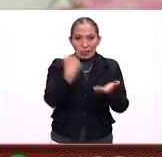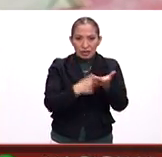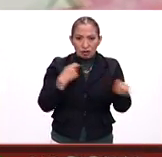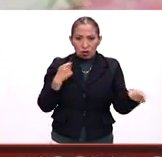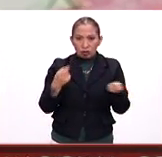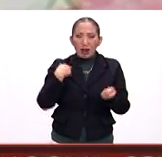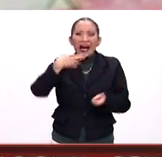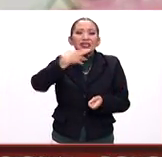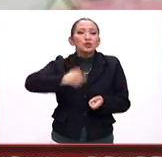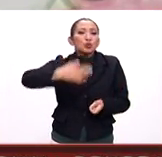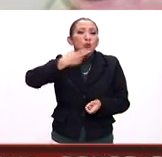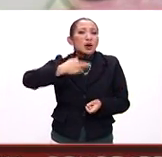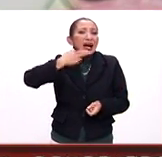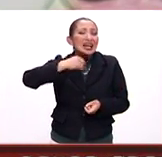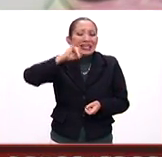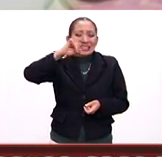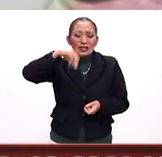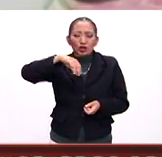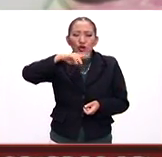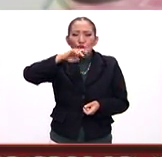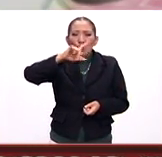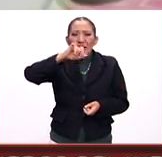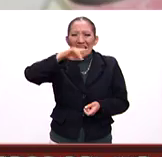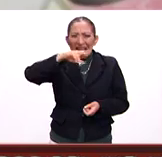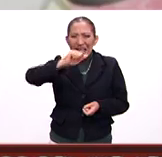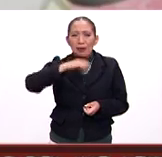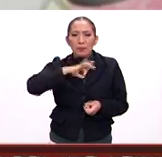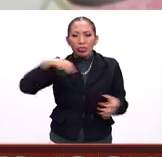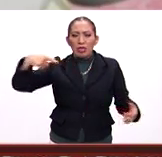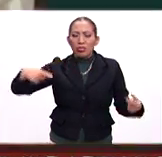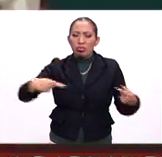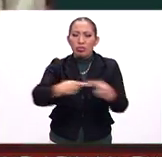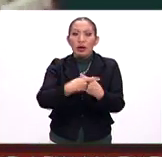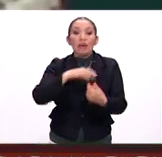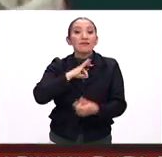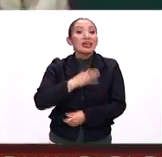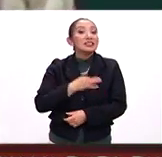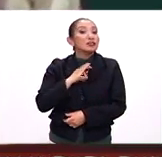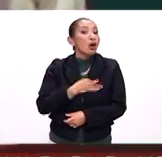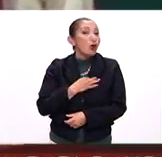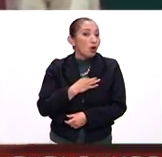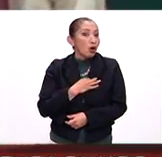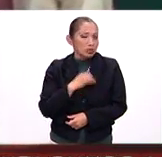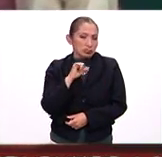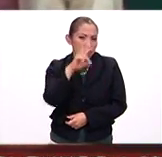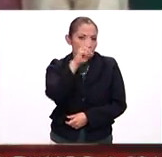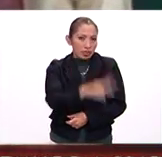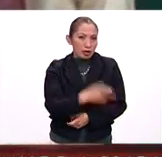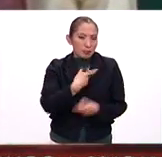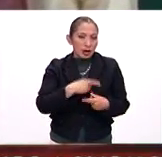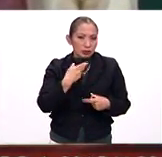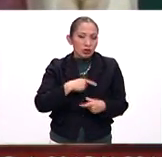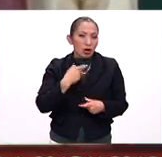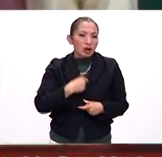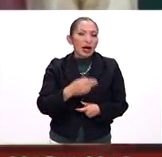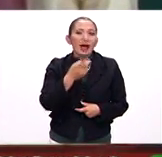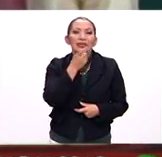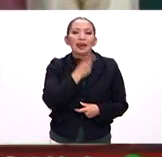con la insulina, obviamente puede provocar infecciones, que ya de por sí, si una persona diabética